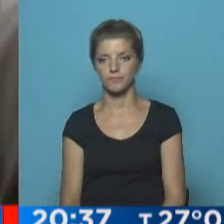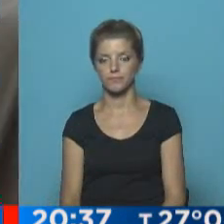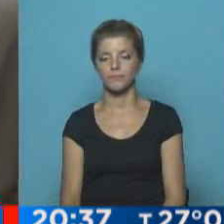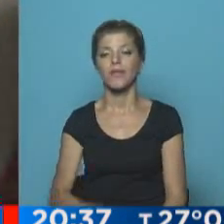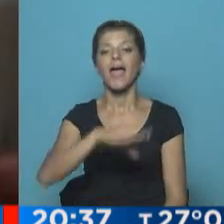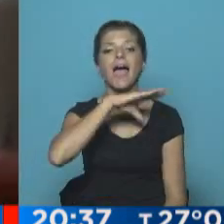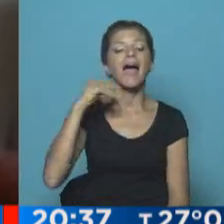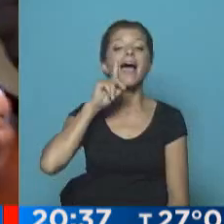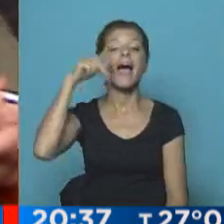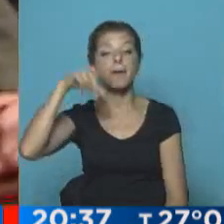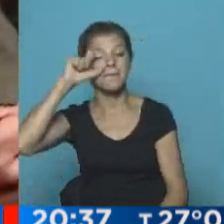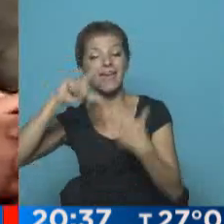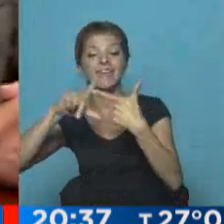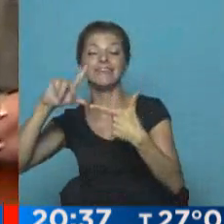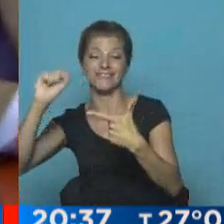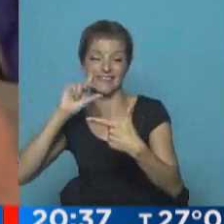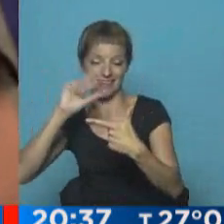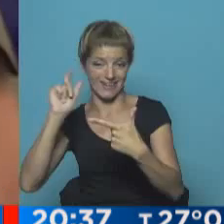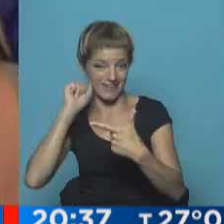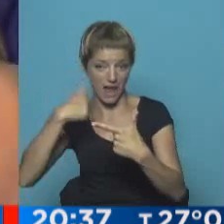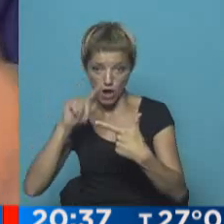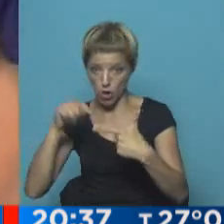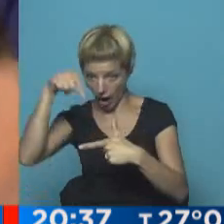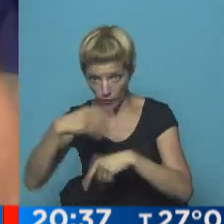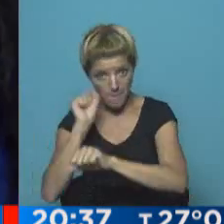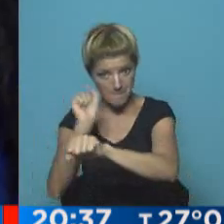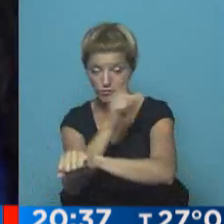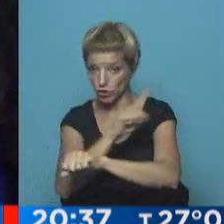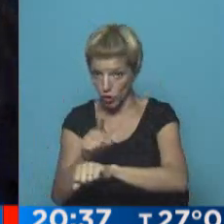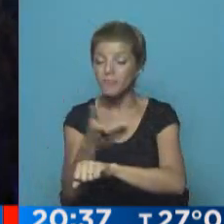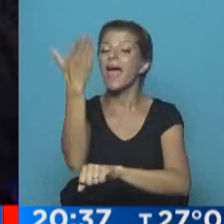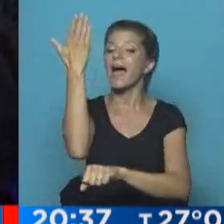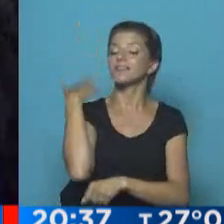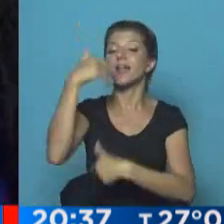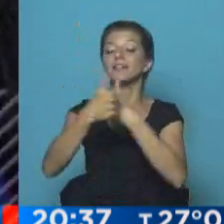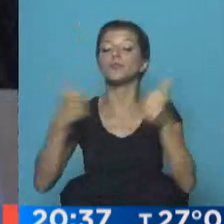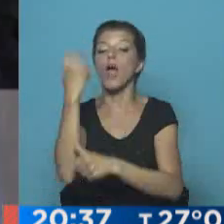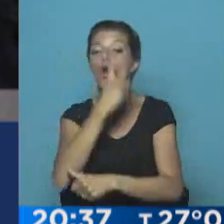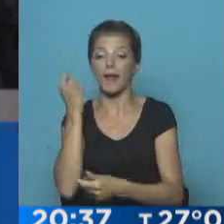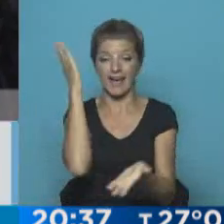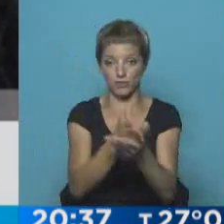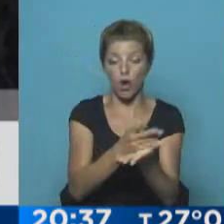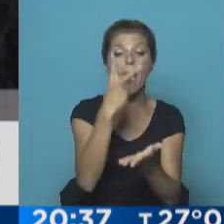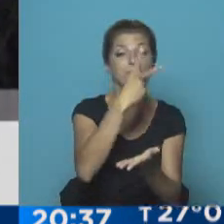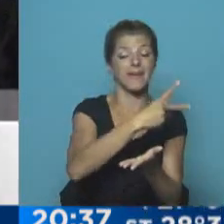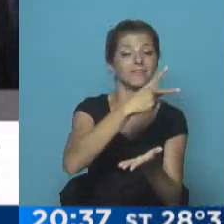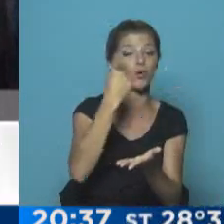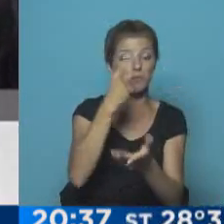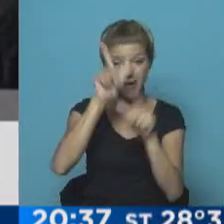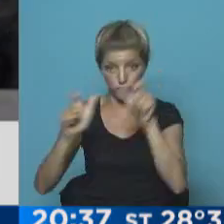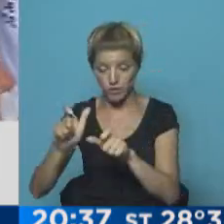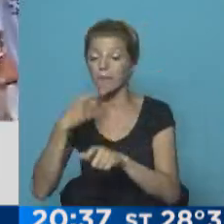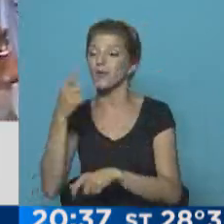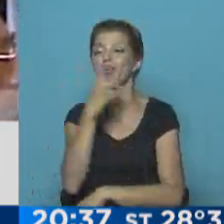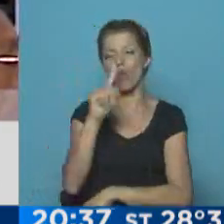Jaime y Sirigliano no irán presos todavía. El Tribunal Oral Federal, que ayer condenó a 21 imputados por la tragedia de 11, rechazó el pedido de la